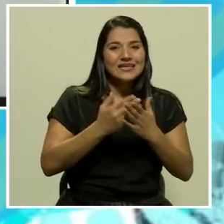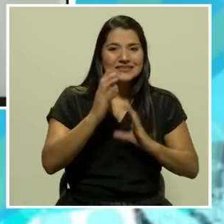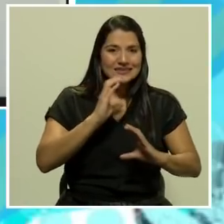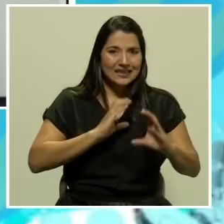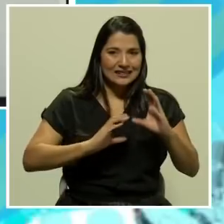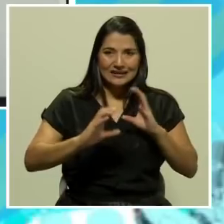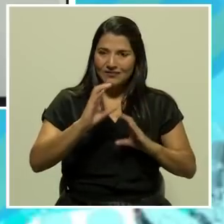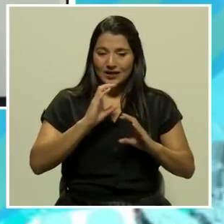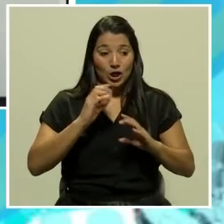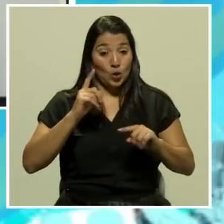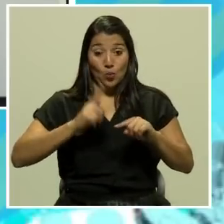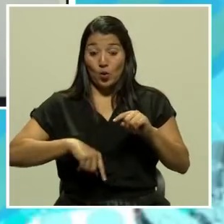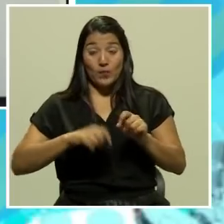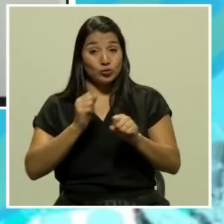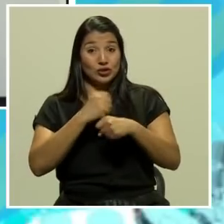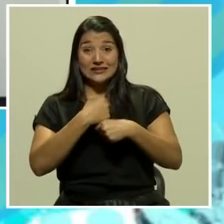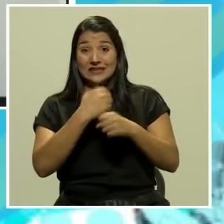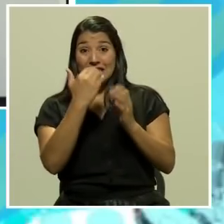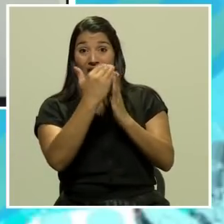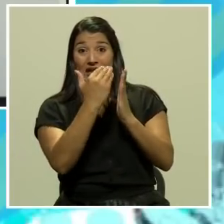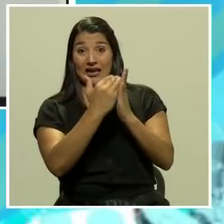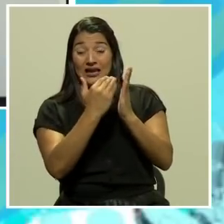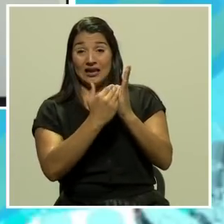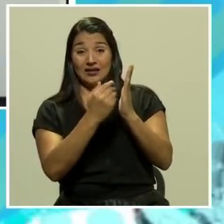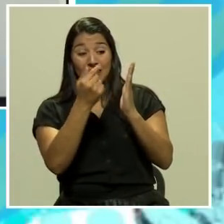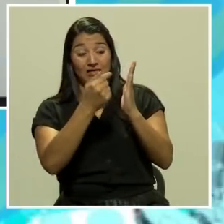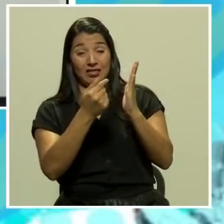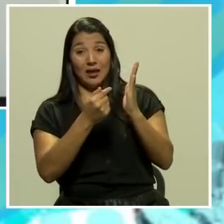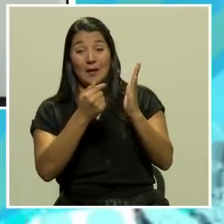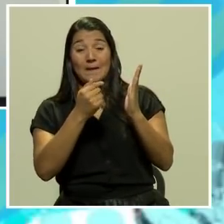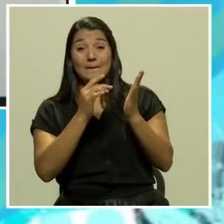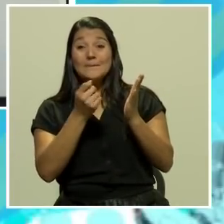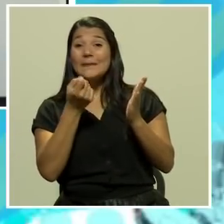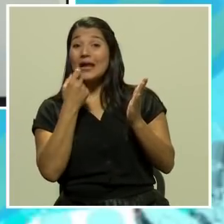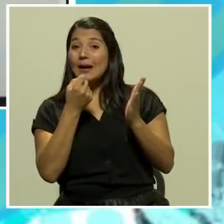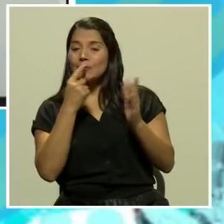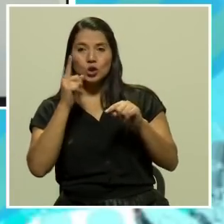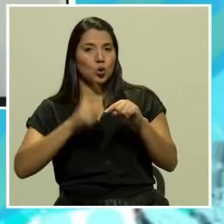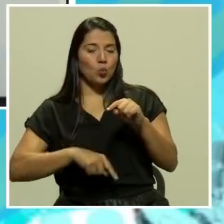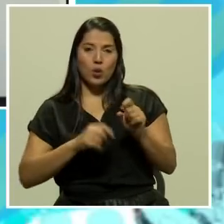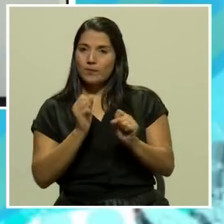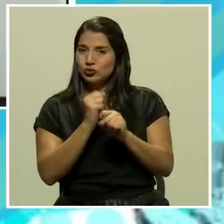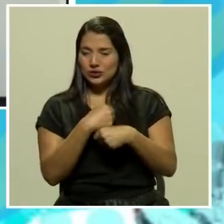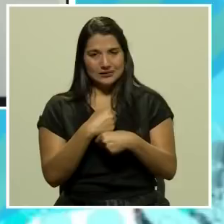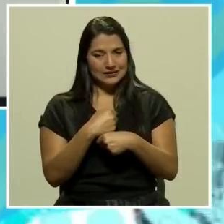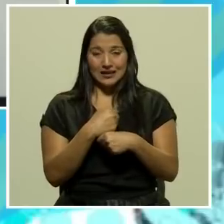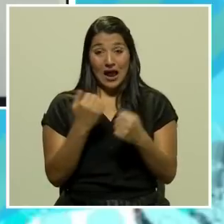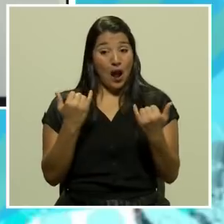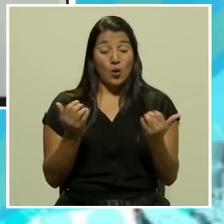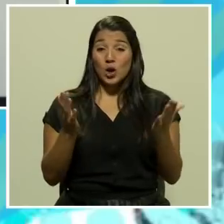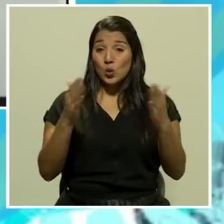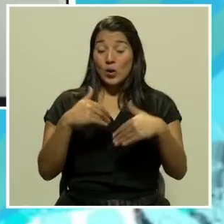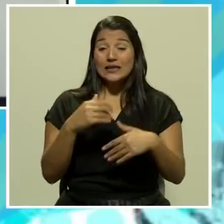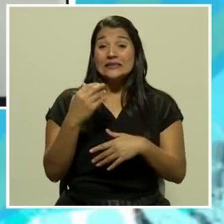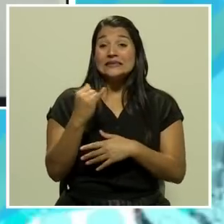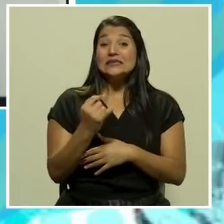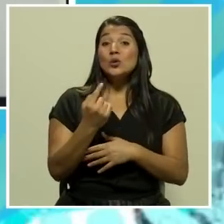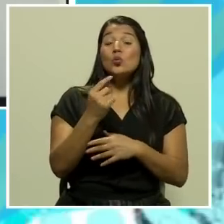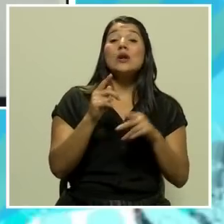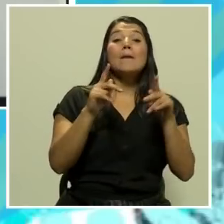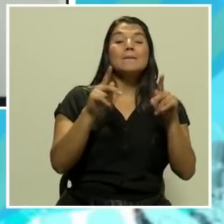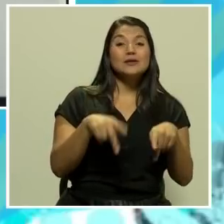totalmente diferente. Y entonces se ha tomado, digamos, como una receta, y si alguien viene y toma un medicamento que funcionó